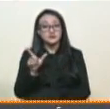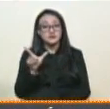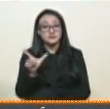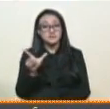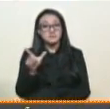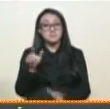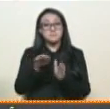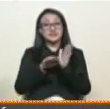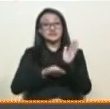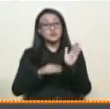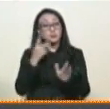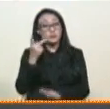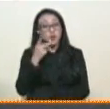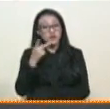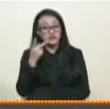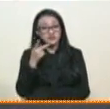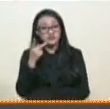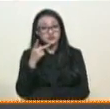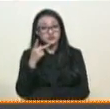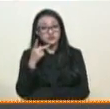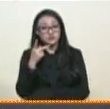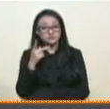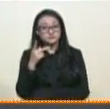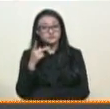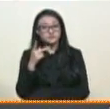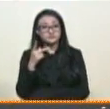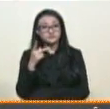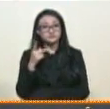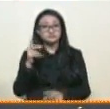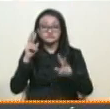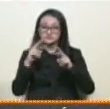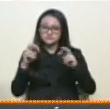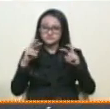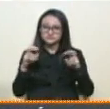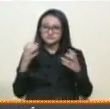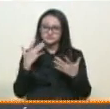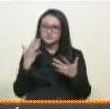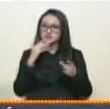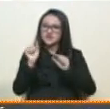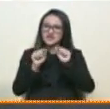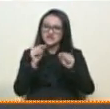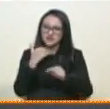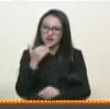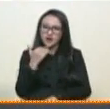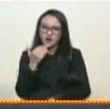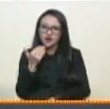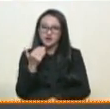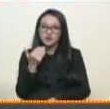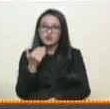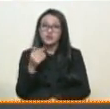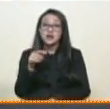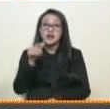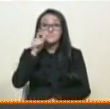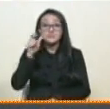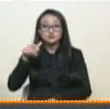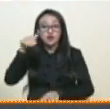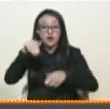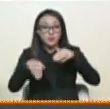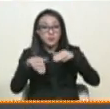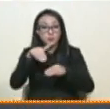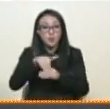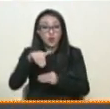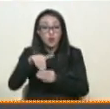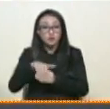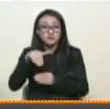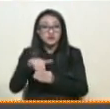partidos políticos tienen acceso a ese registro preliminar para hacer sus observaciones, etcétera. Y el electorado, o sea, toda la